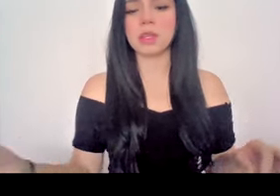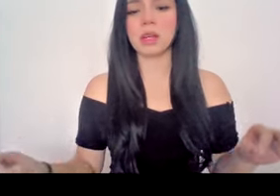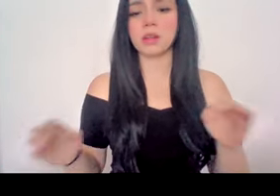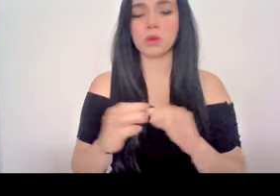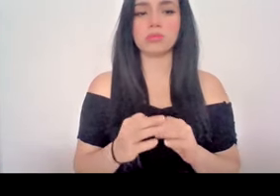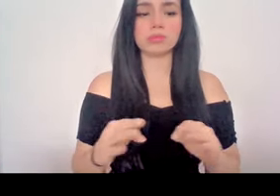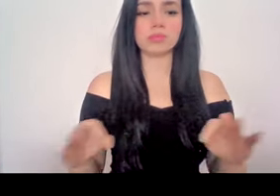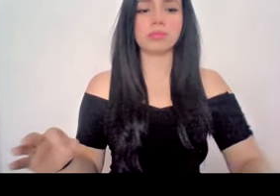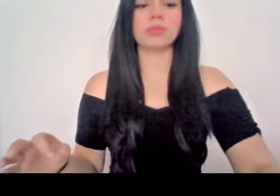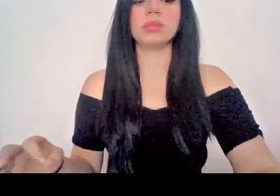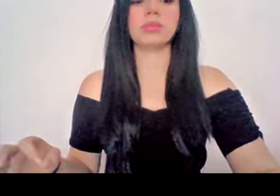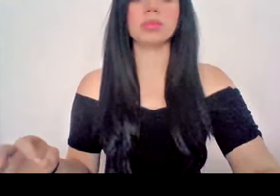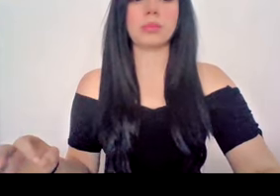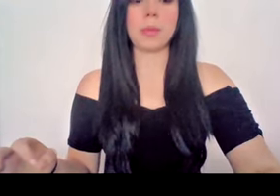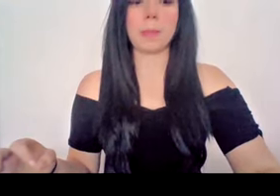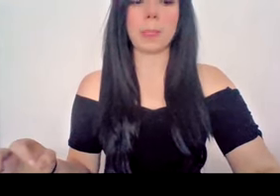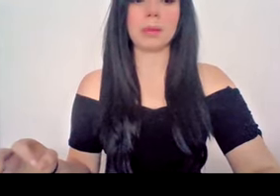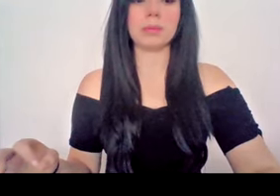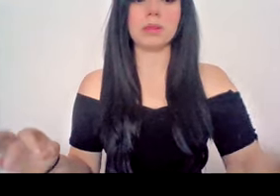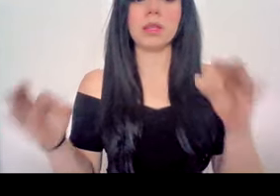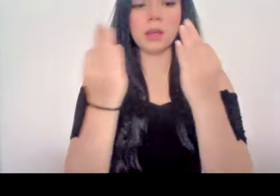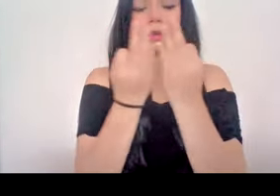Vamos a empezar con